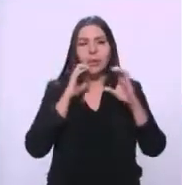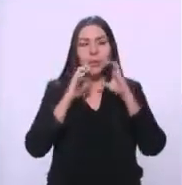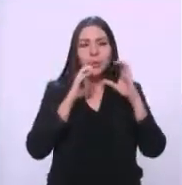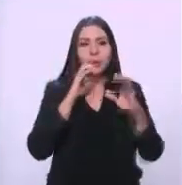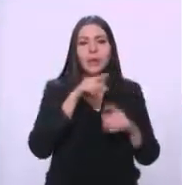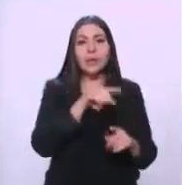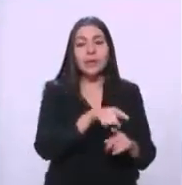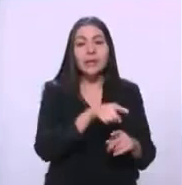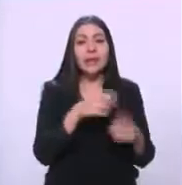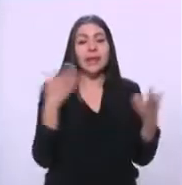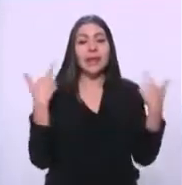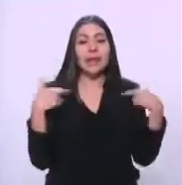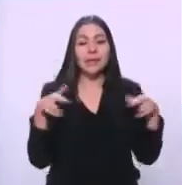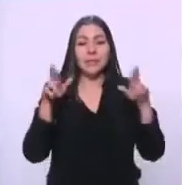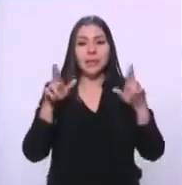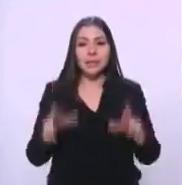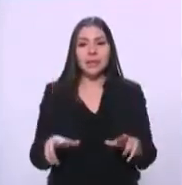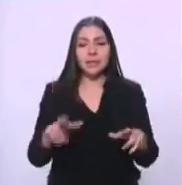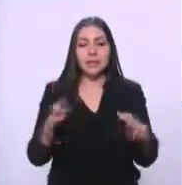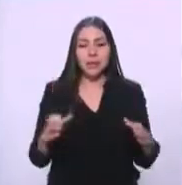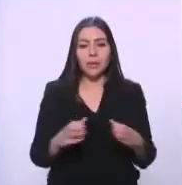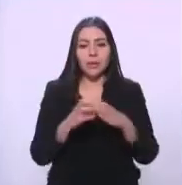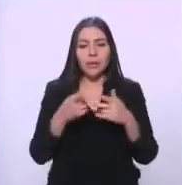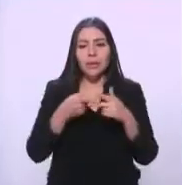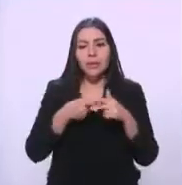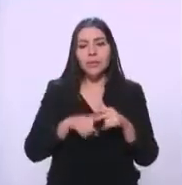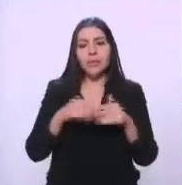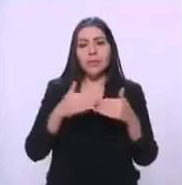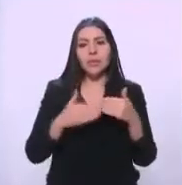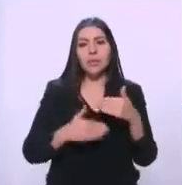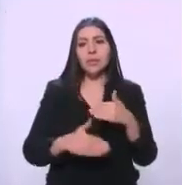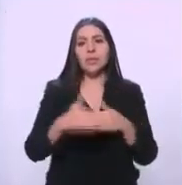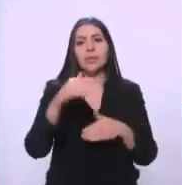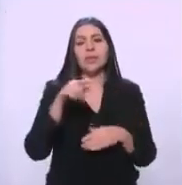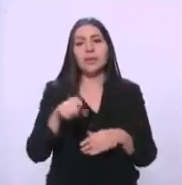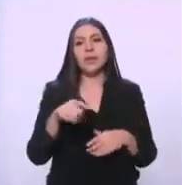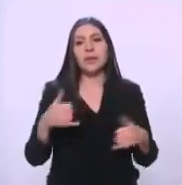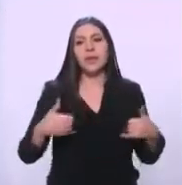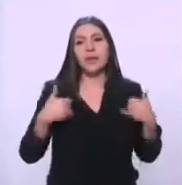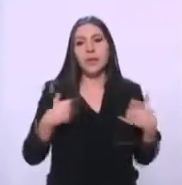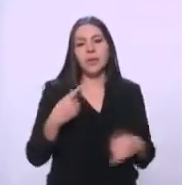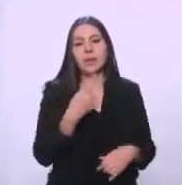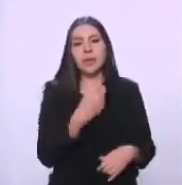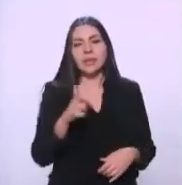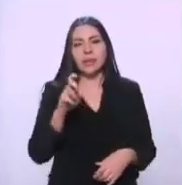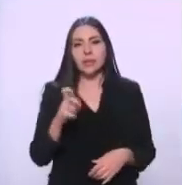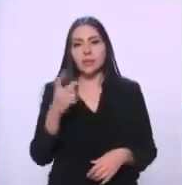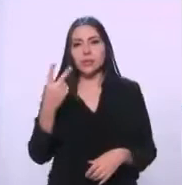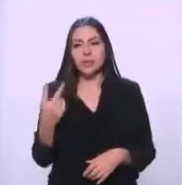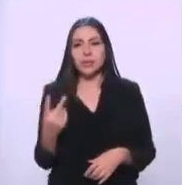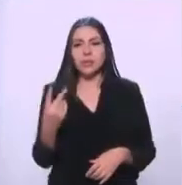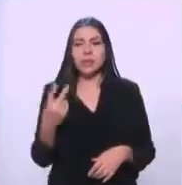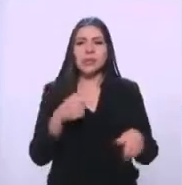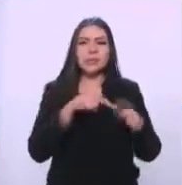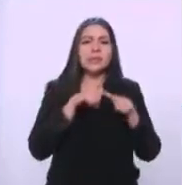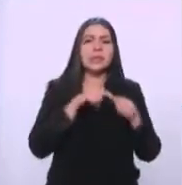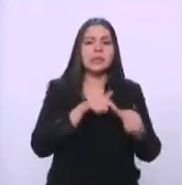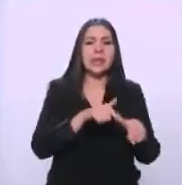es representante de una generación que surge con el 132 y sigue orbitando